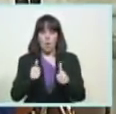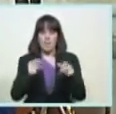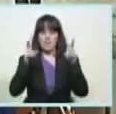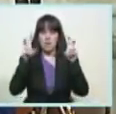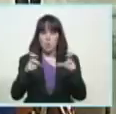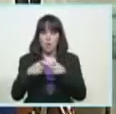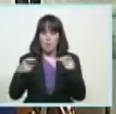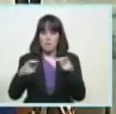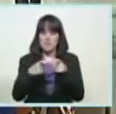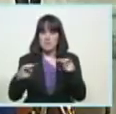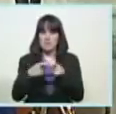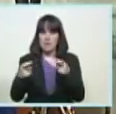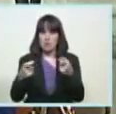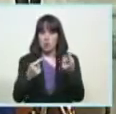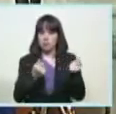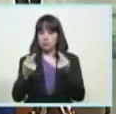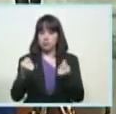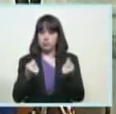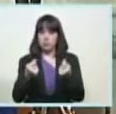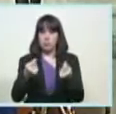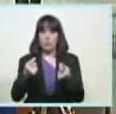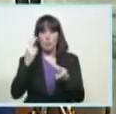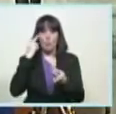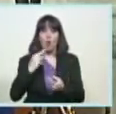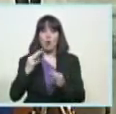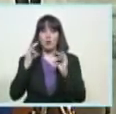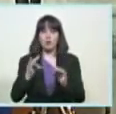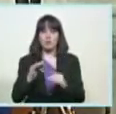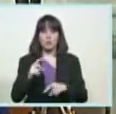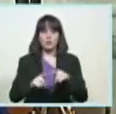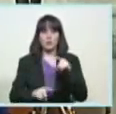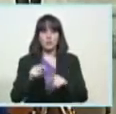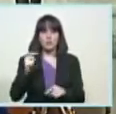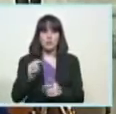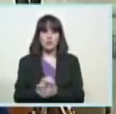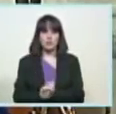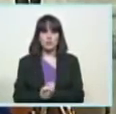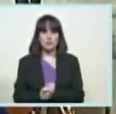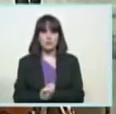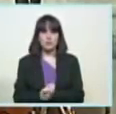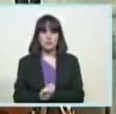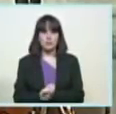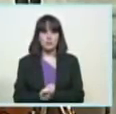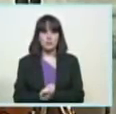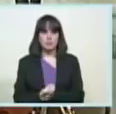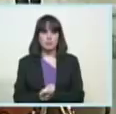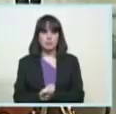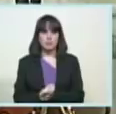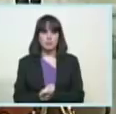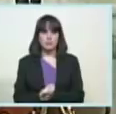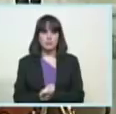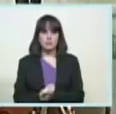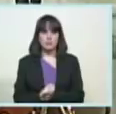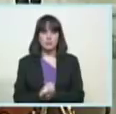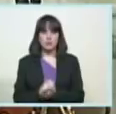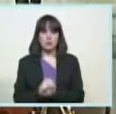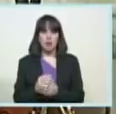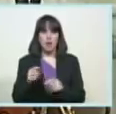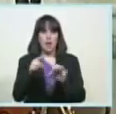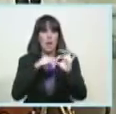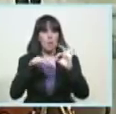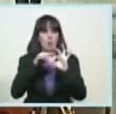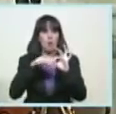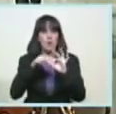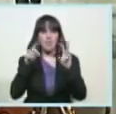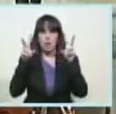emisión del nuevo bolívar soberano del nuevo cono monetario que va a tener